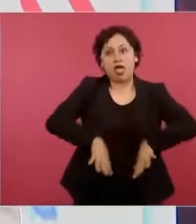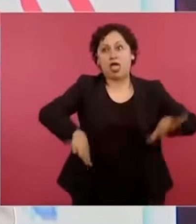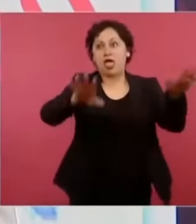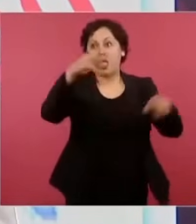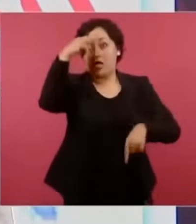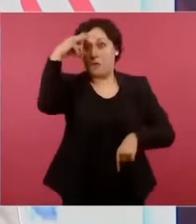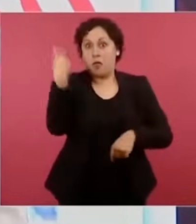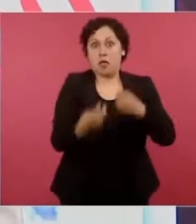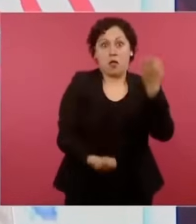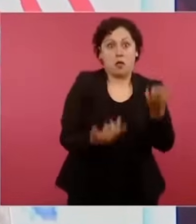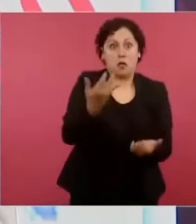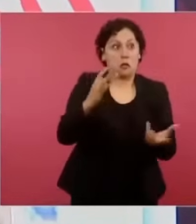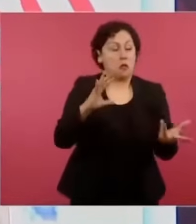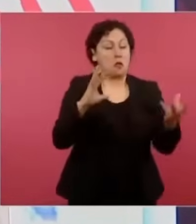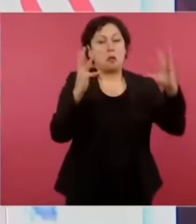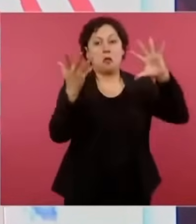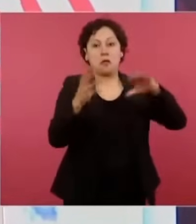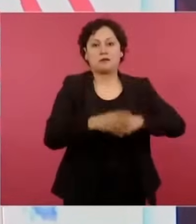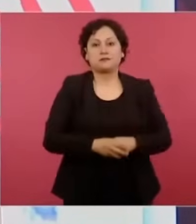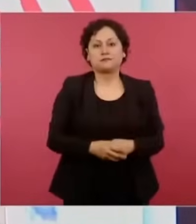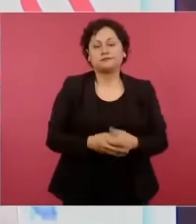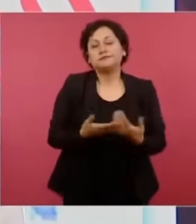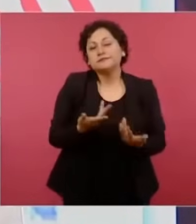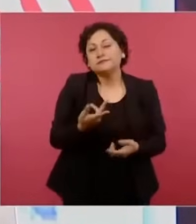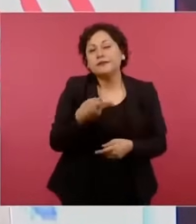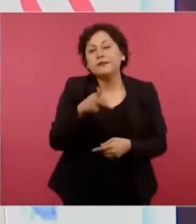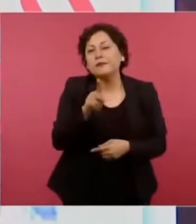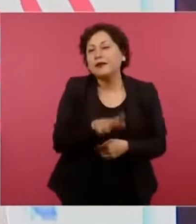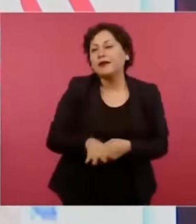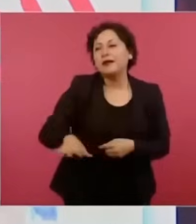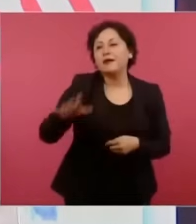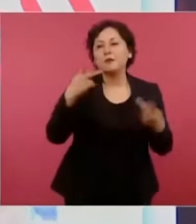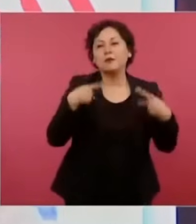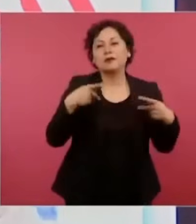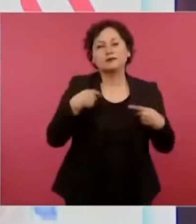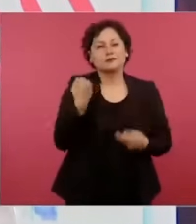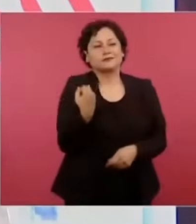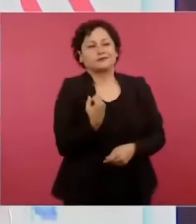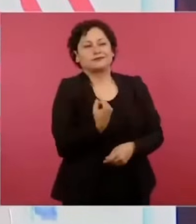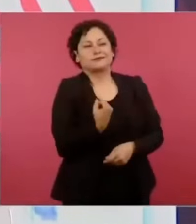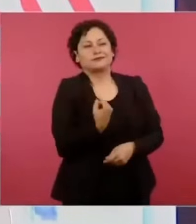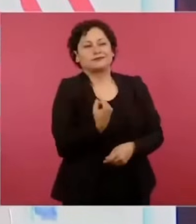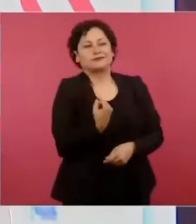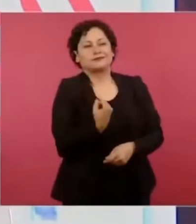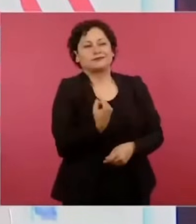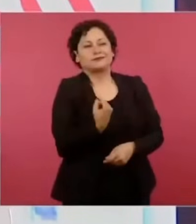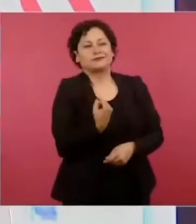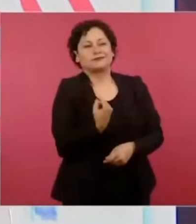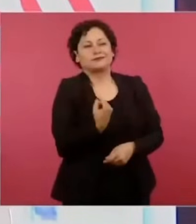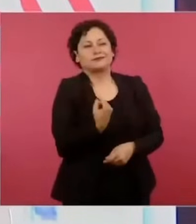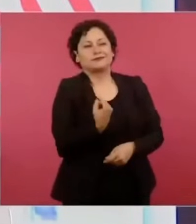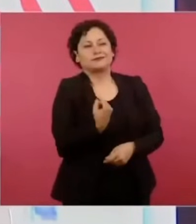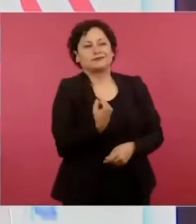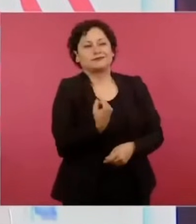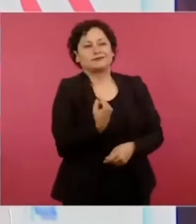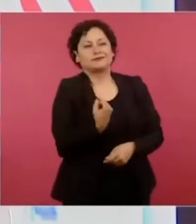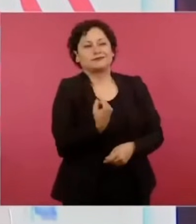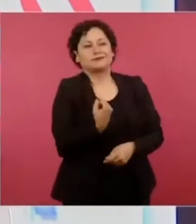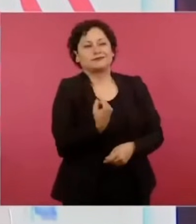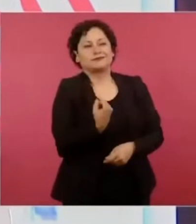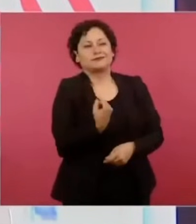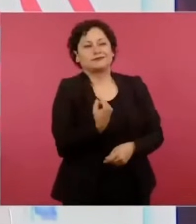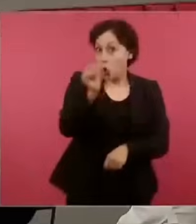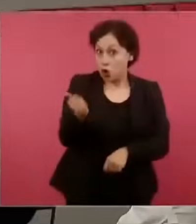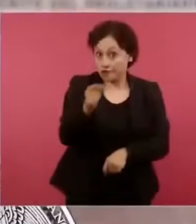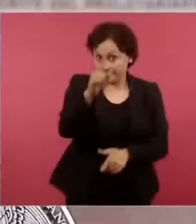bueno de todo esto es que ya nadie les cree. Pero vamos con la siguiente, porque si creen que esto